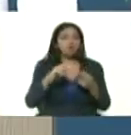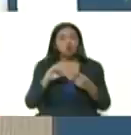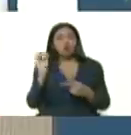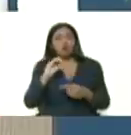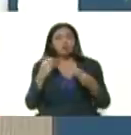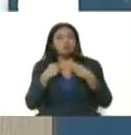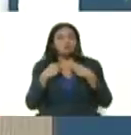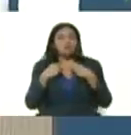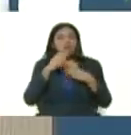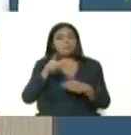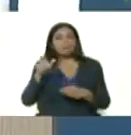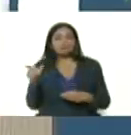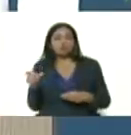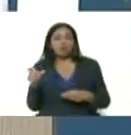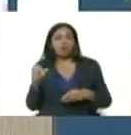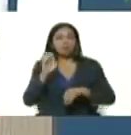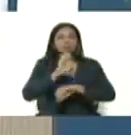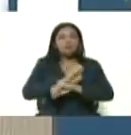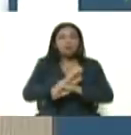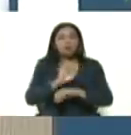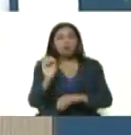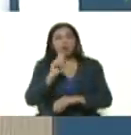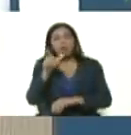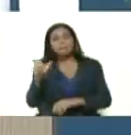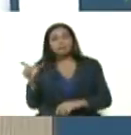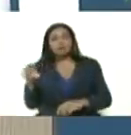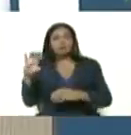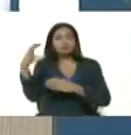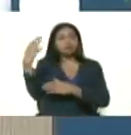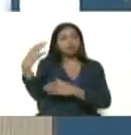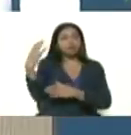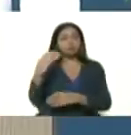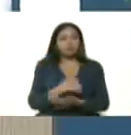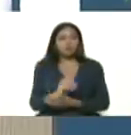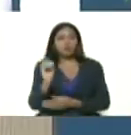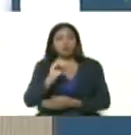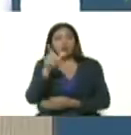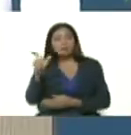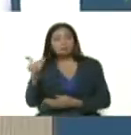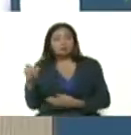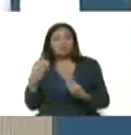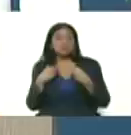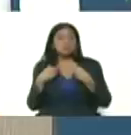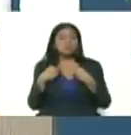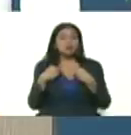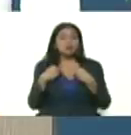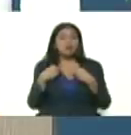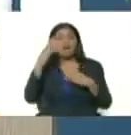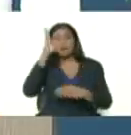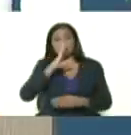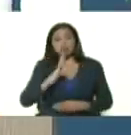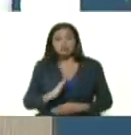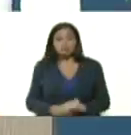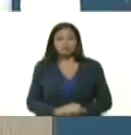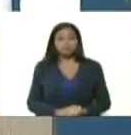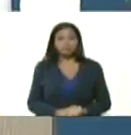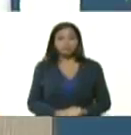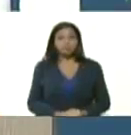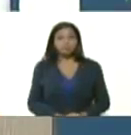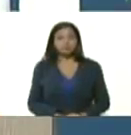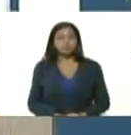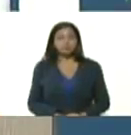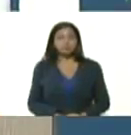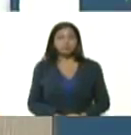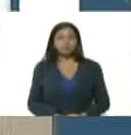viven nuestros hermanos ecuatorianos, o nuestros hermanos colombianos, o nuestros hermanos y hermanas brasileños.